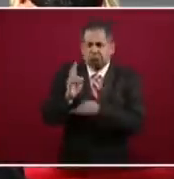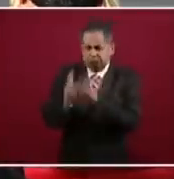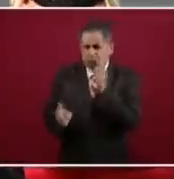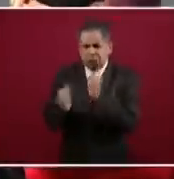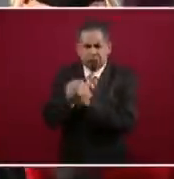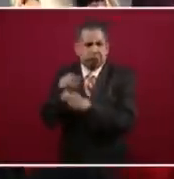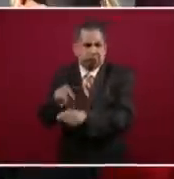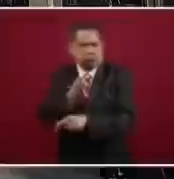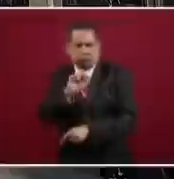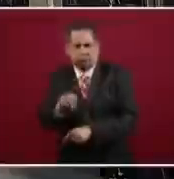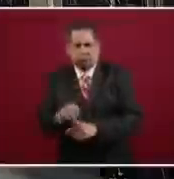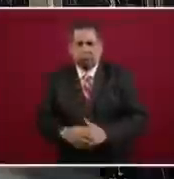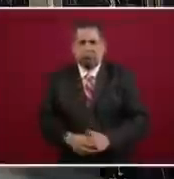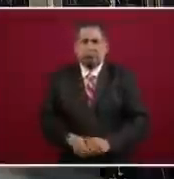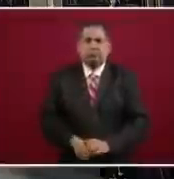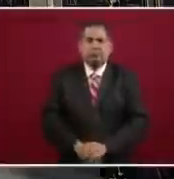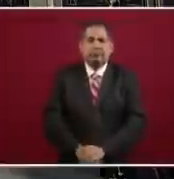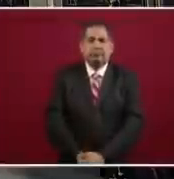sí